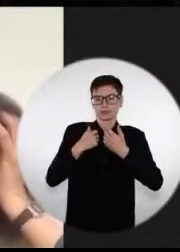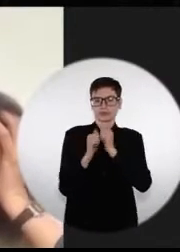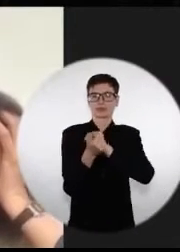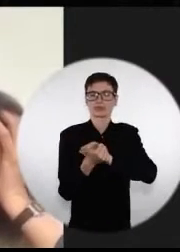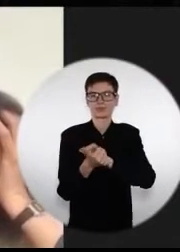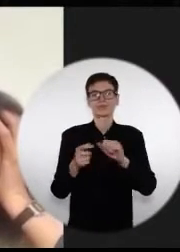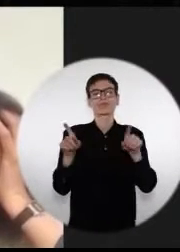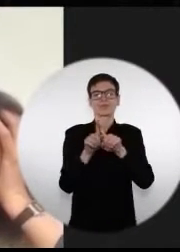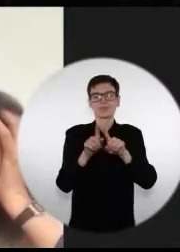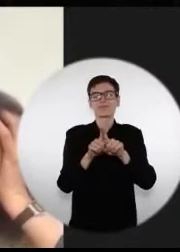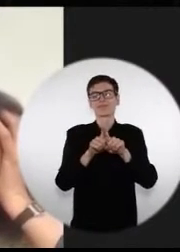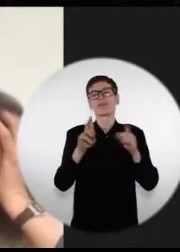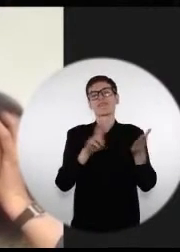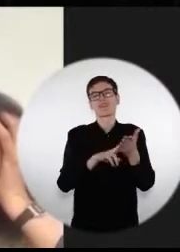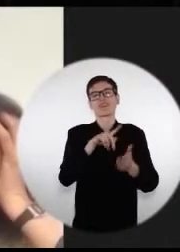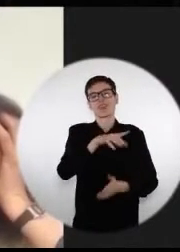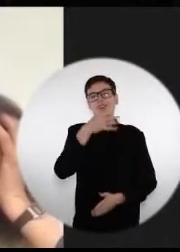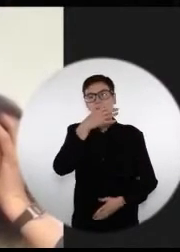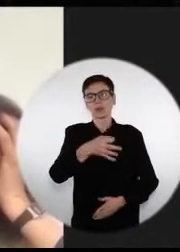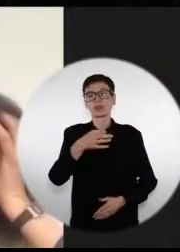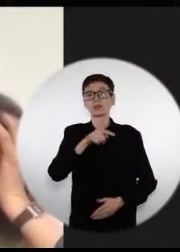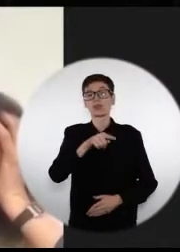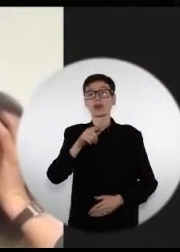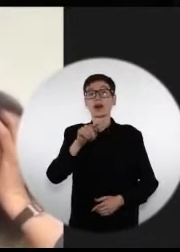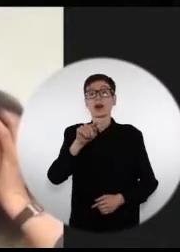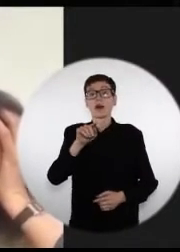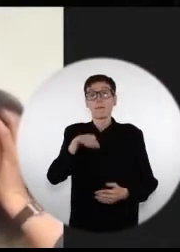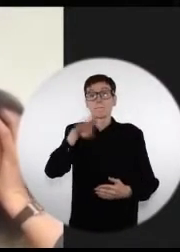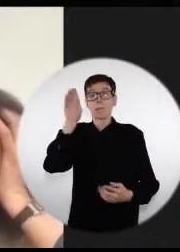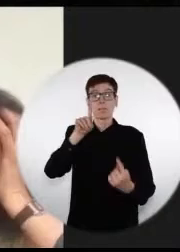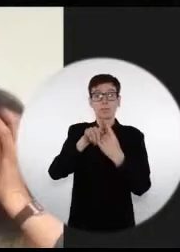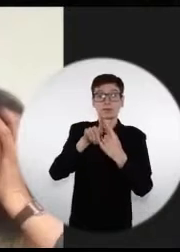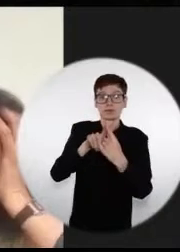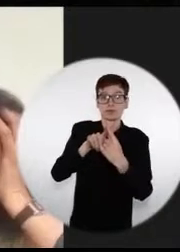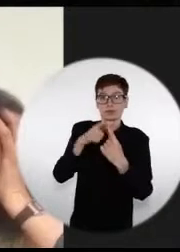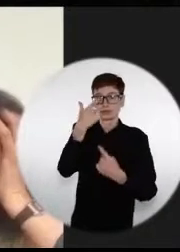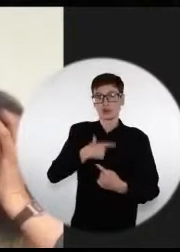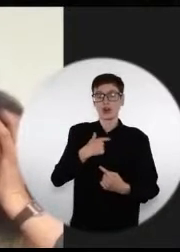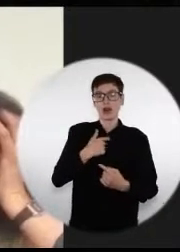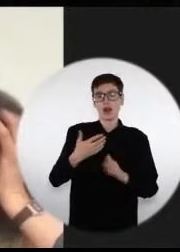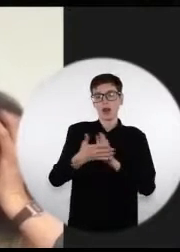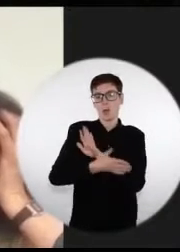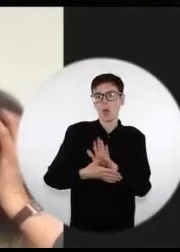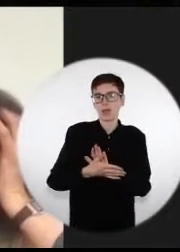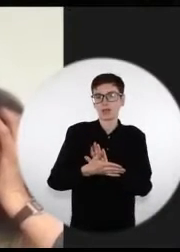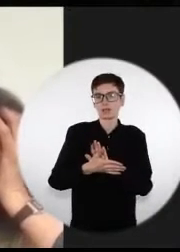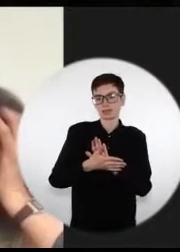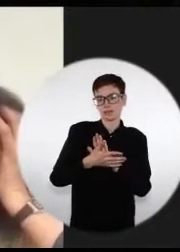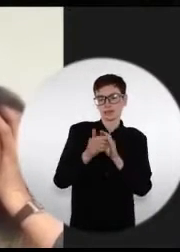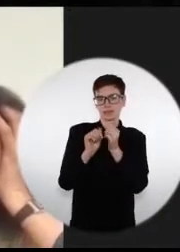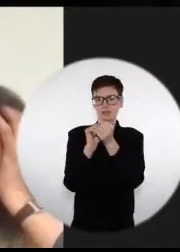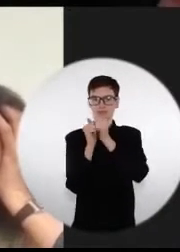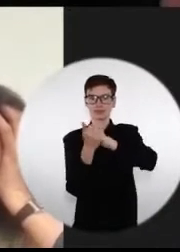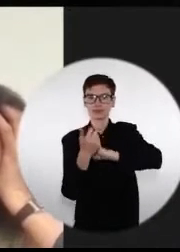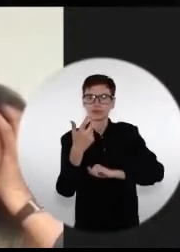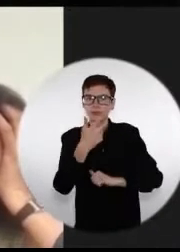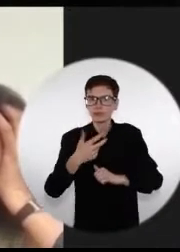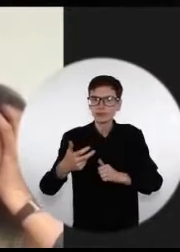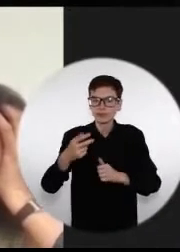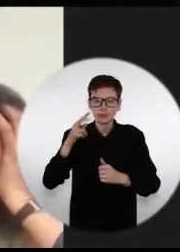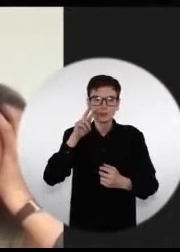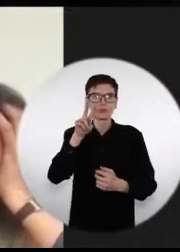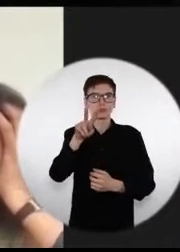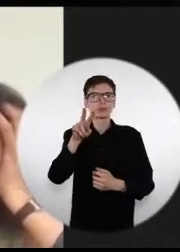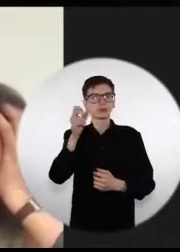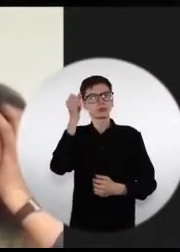escuchando sí porque en un desafío interesante porque en el fondo usted a través de la lengua de señas